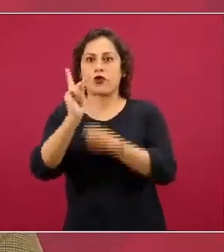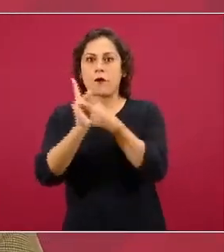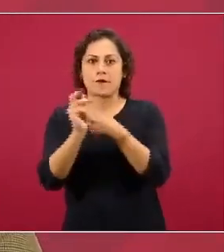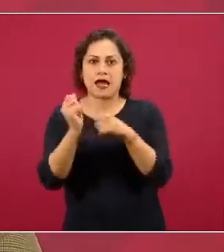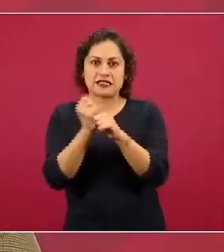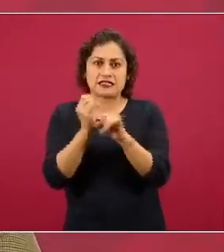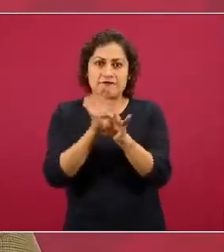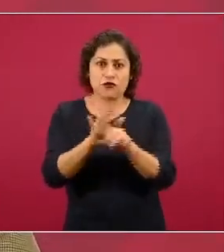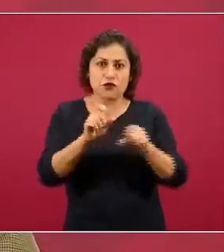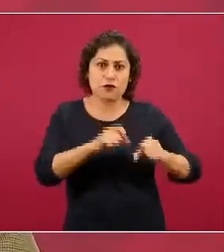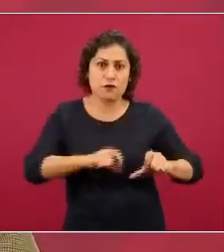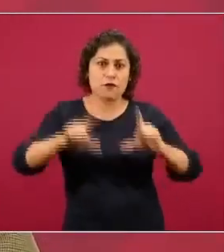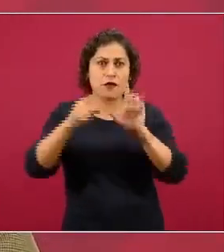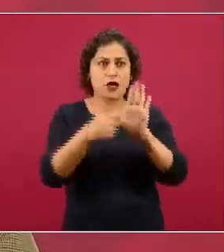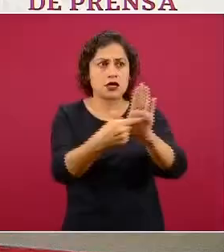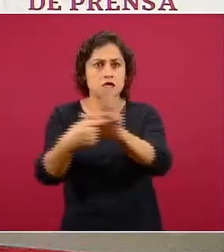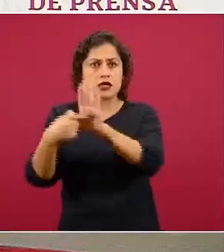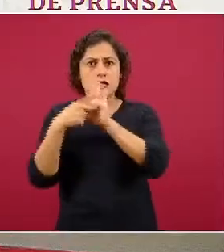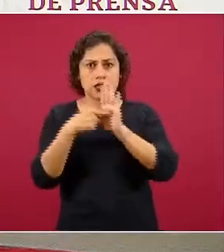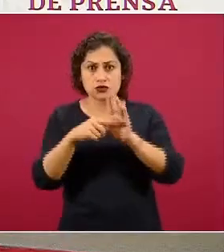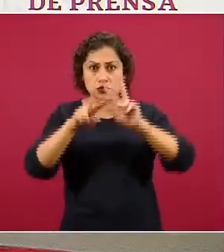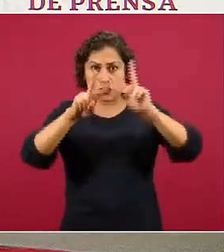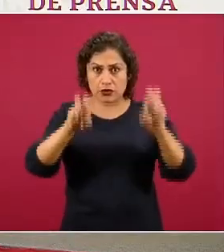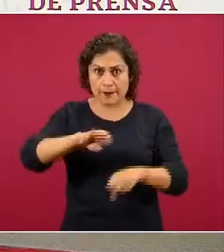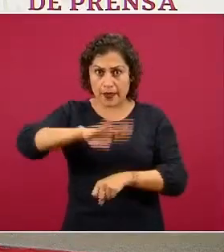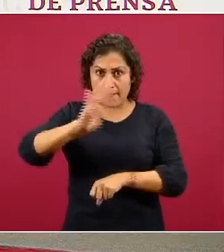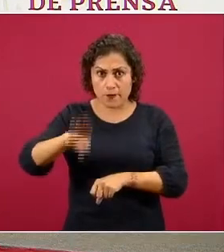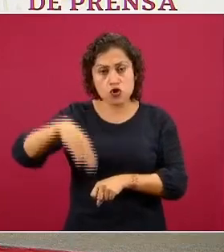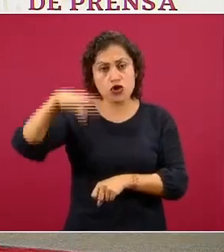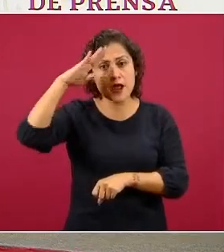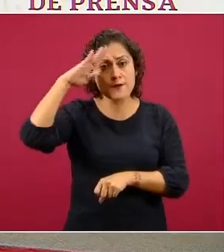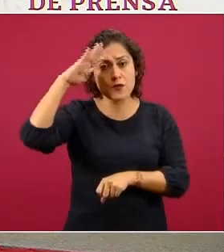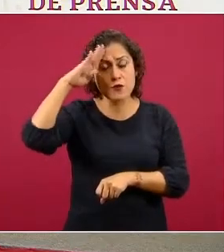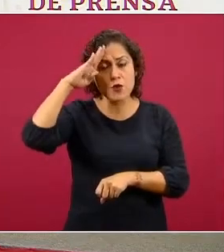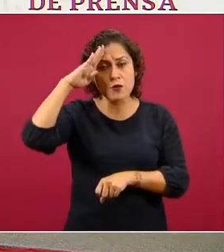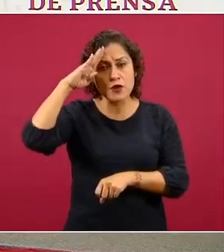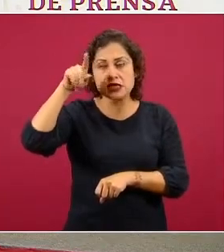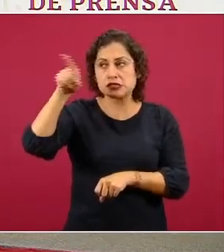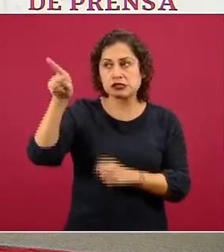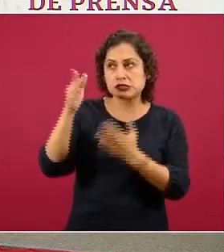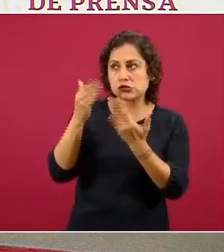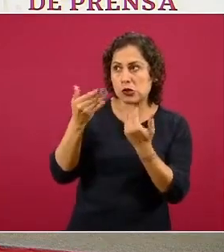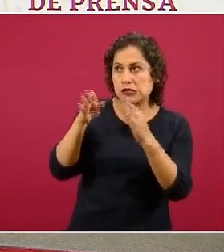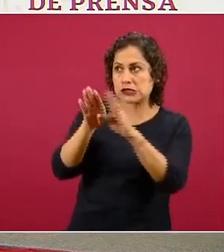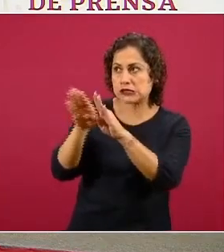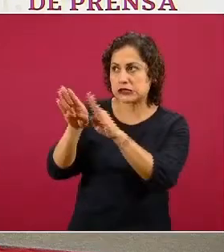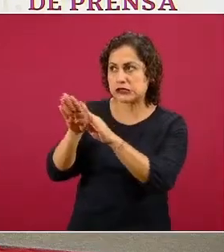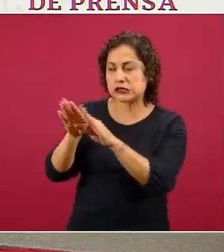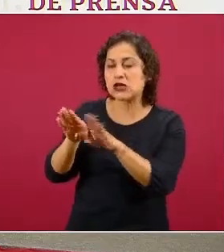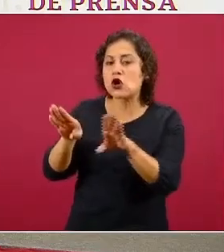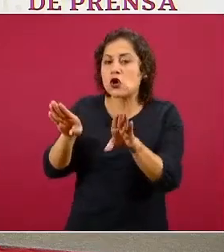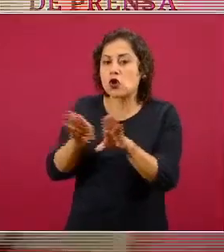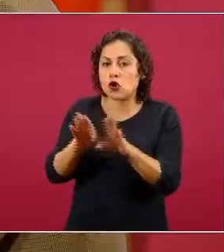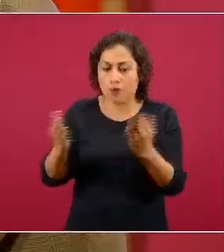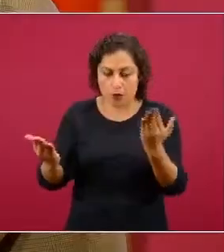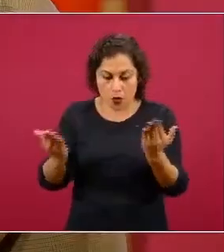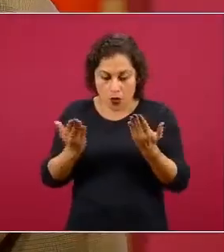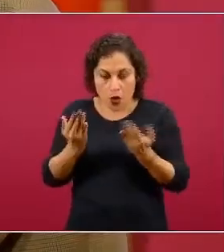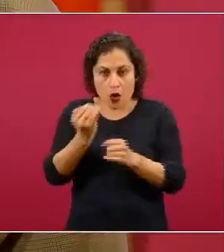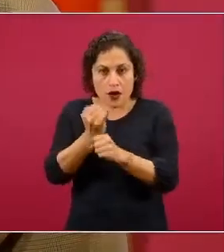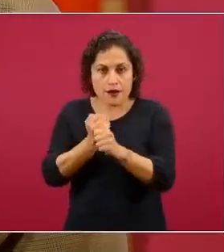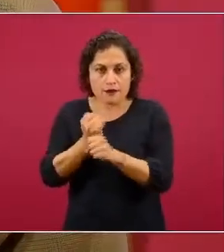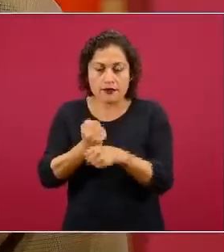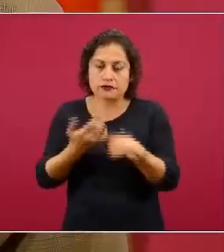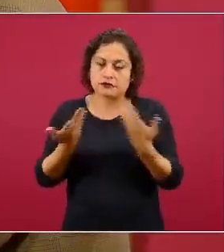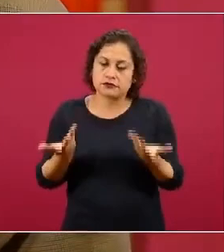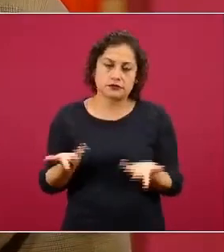datos abiertos de exceso de mortalidad como para que hacer la misma metodología. Y el problema es que las metodologías no son las mismas, ¿no?